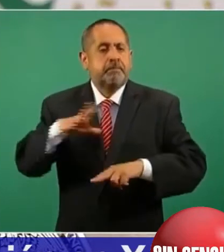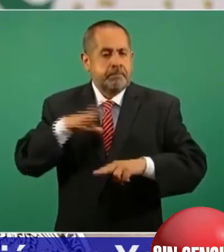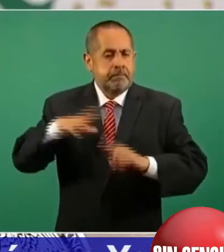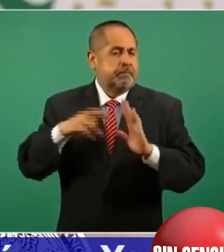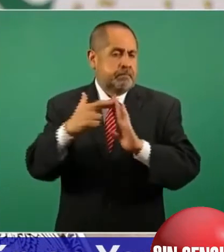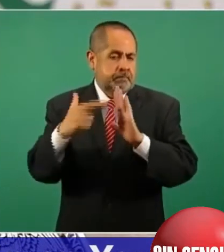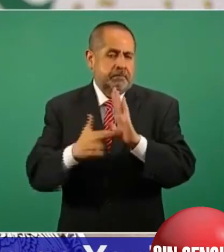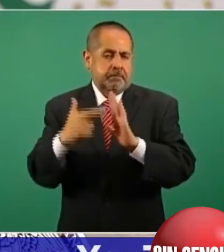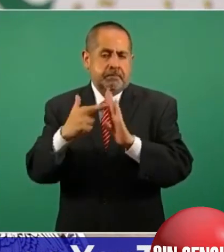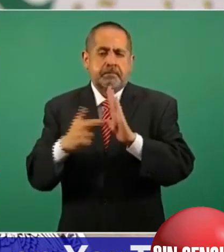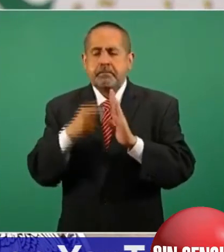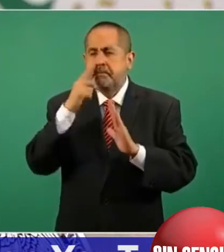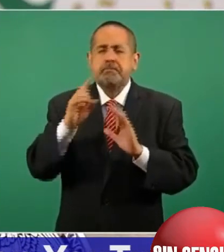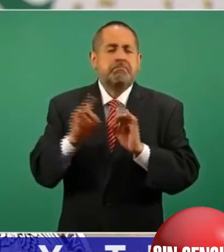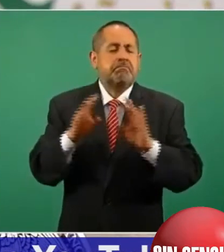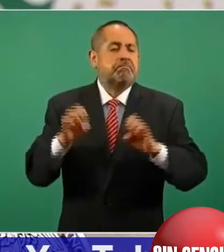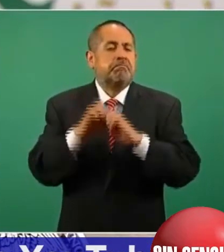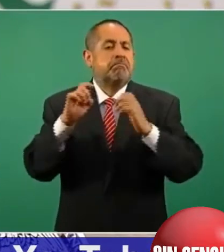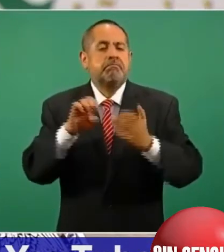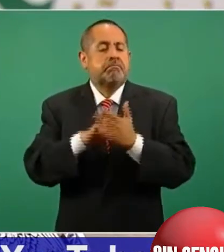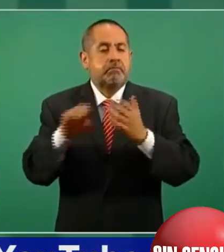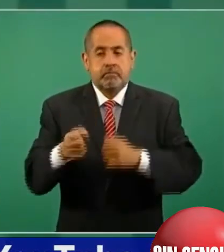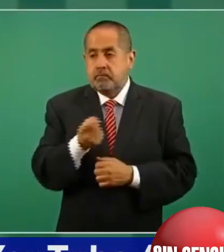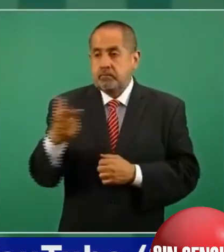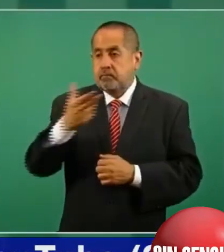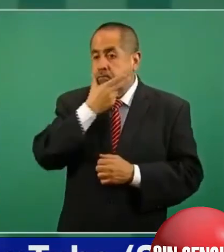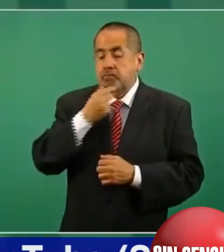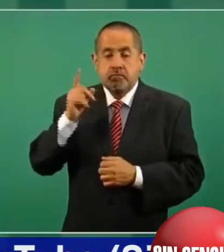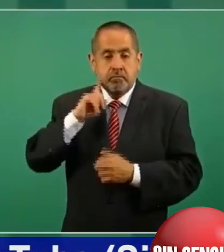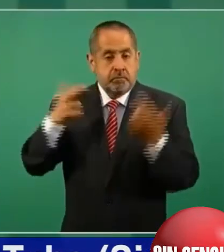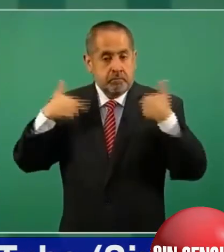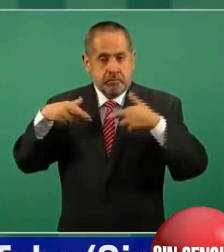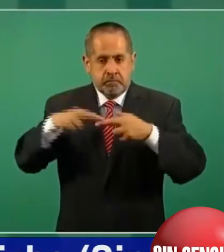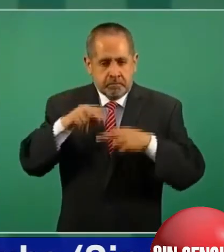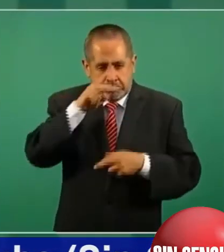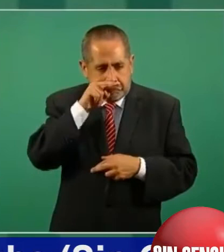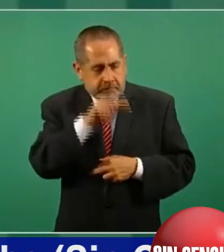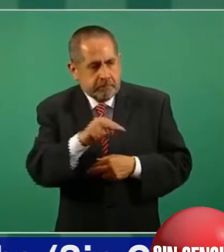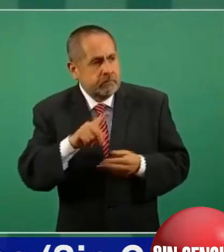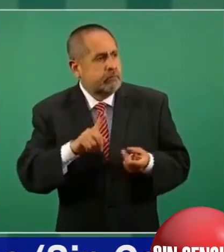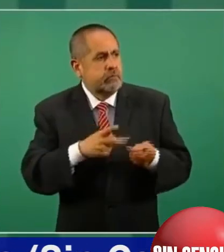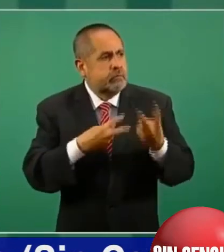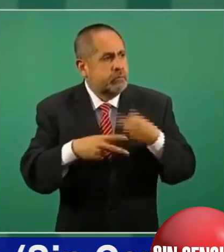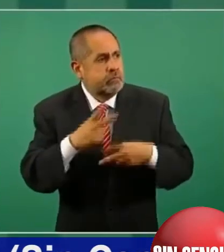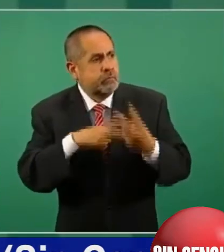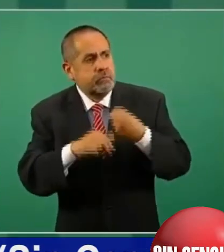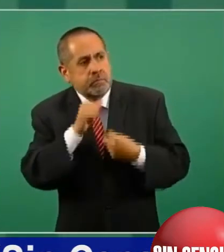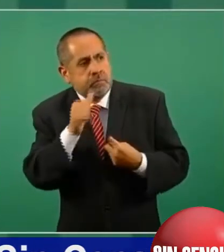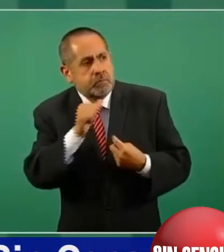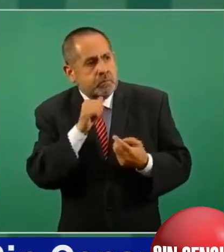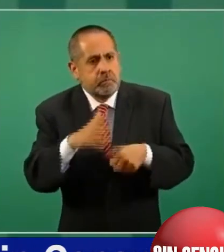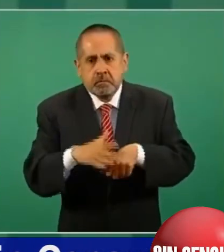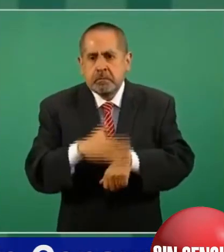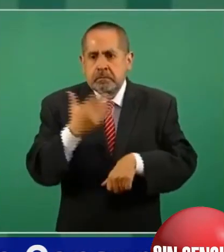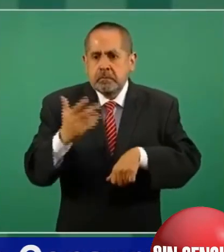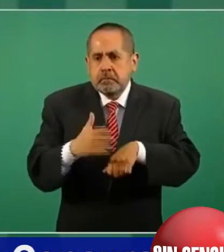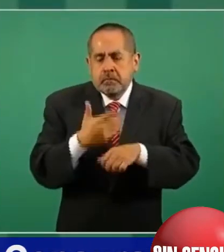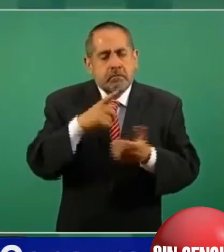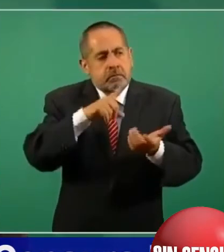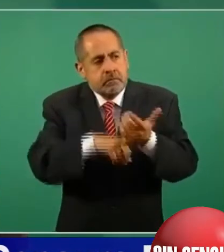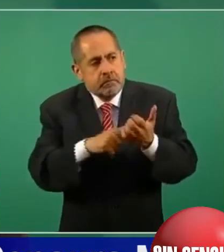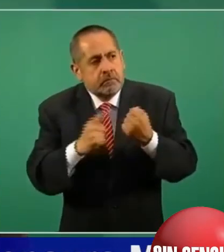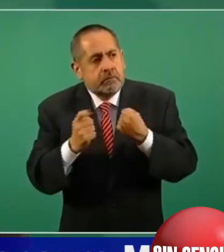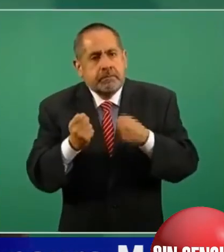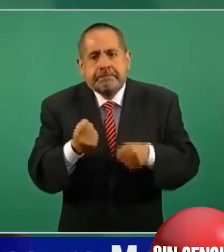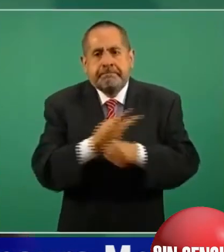donde las maestras y los maestros checarán quienes no regresan al salón de clases para ver las causas